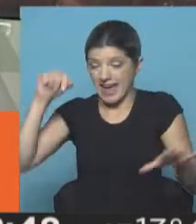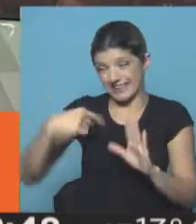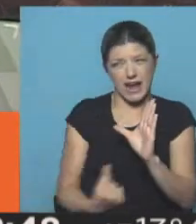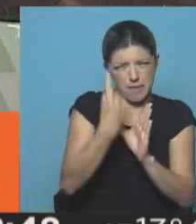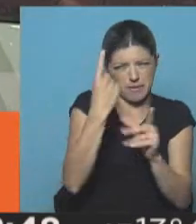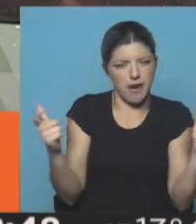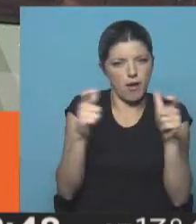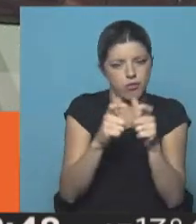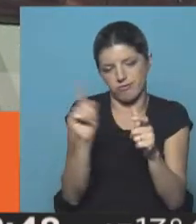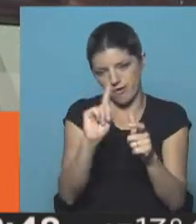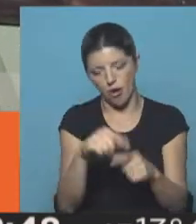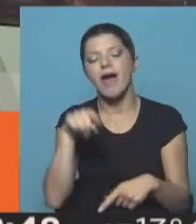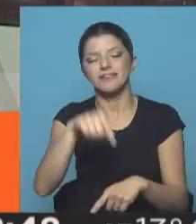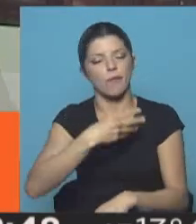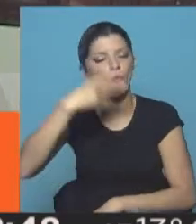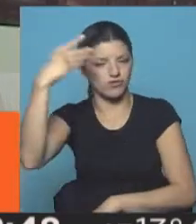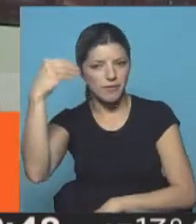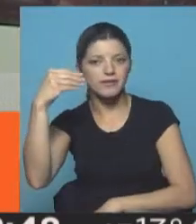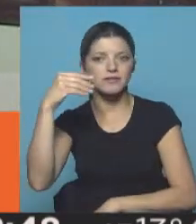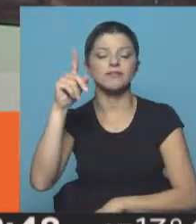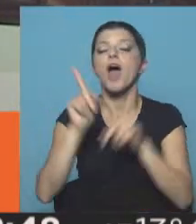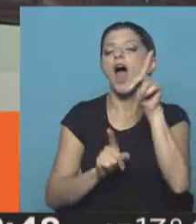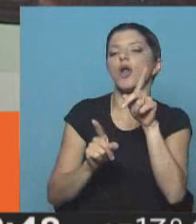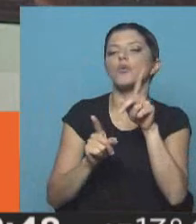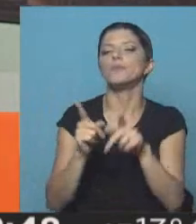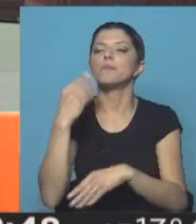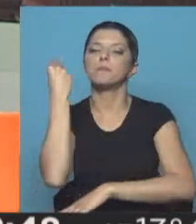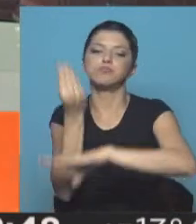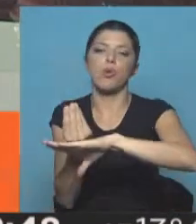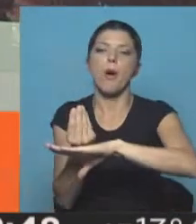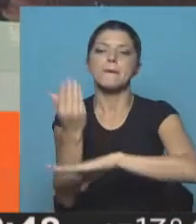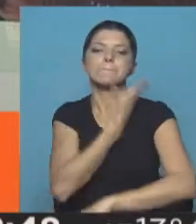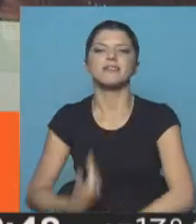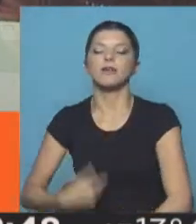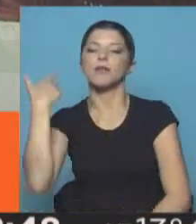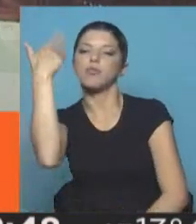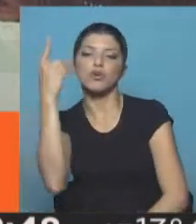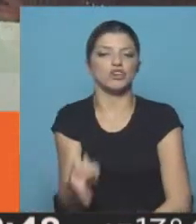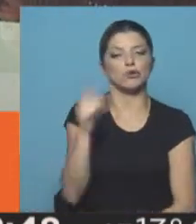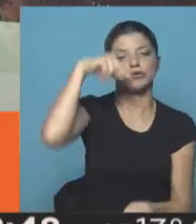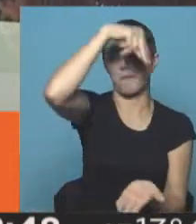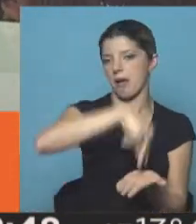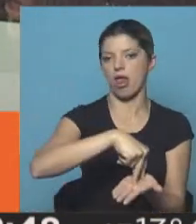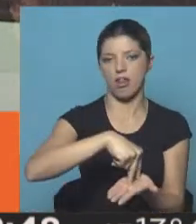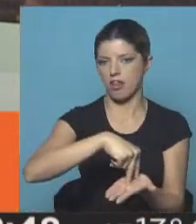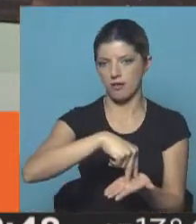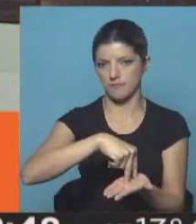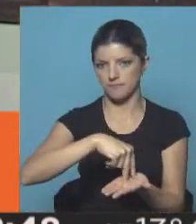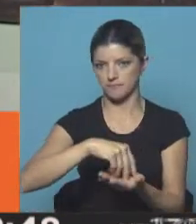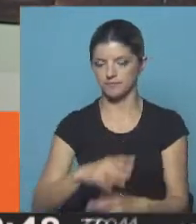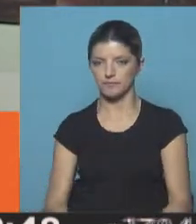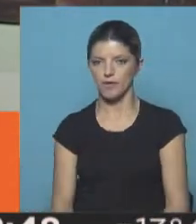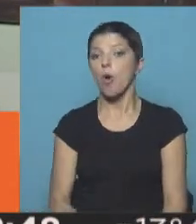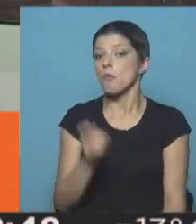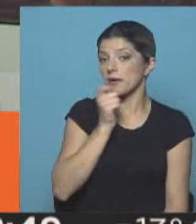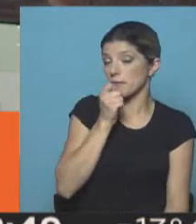Unidas que un grupo de representantes se levanta cuando otro va a hablar. Lo hemos visto en oportunidad cuando Ahmadinejad hablaba, también había... Argentina se la levantaba. propia